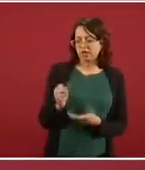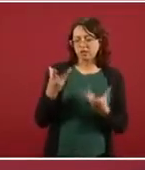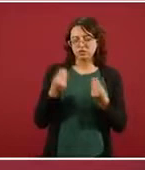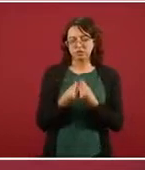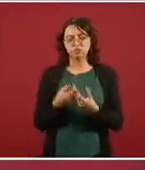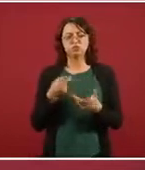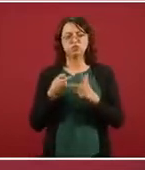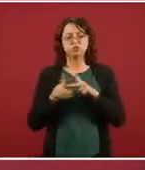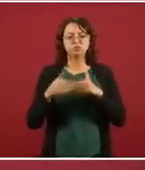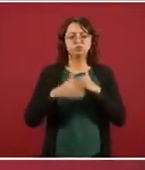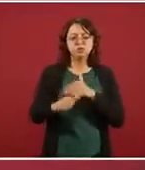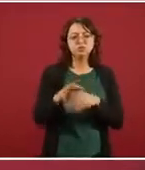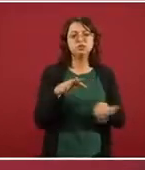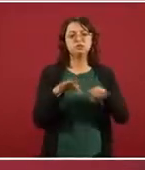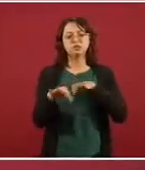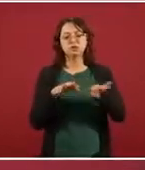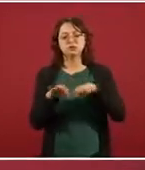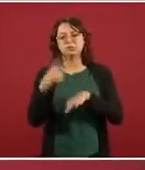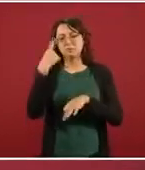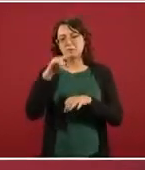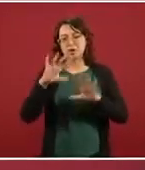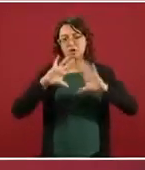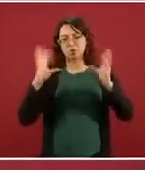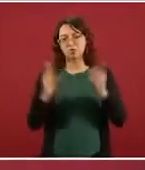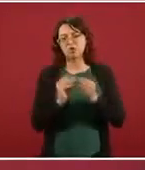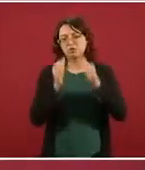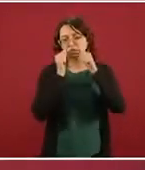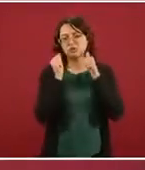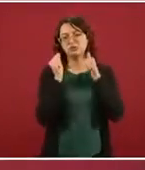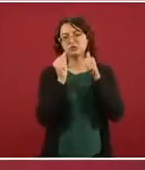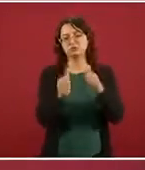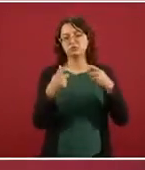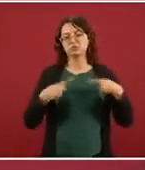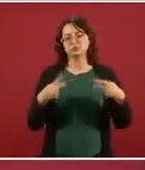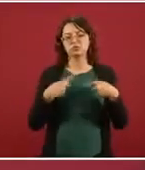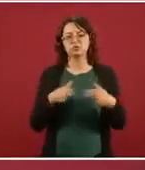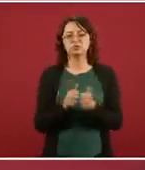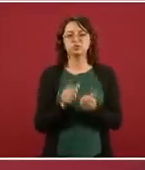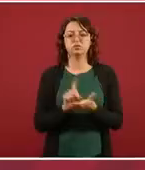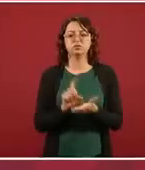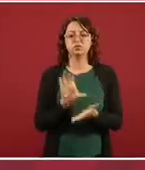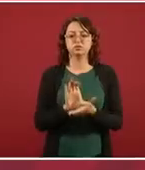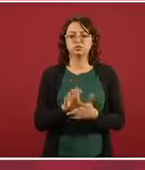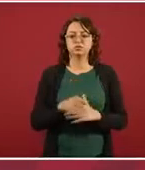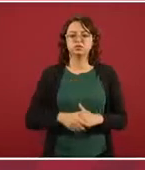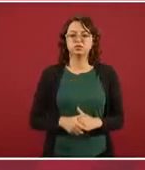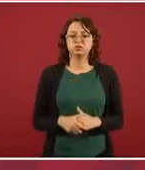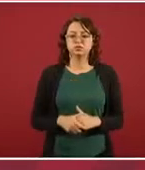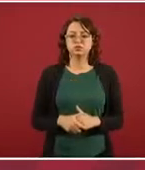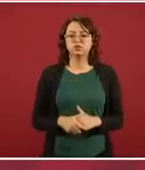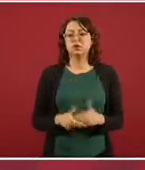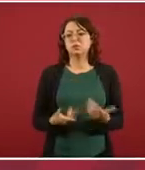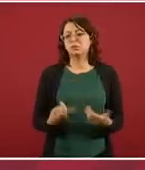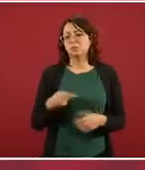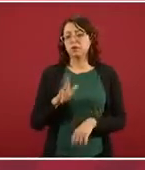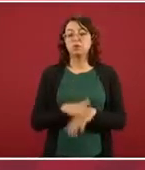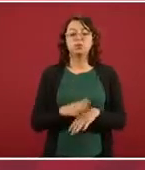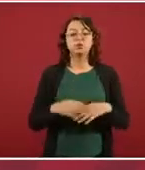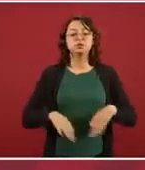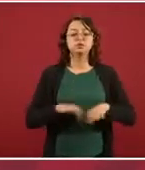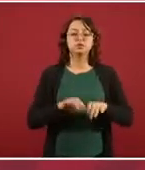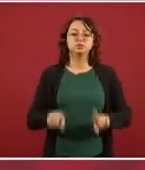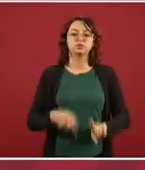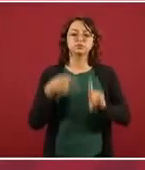para la atención integral de las personas con discapacidad. Pero en acciones concretas, por ejemplo,